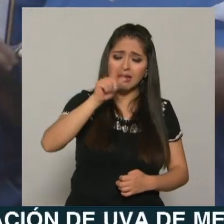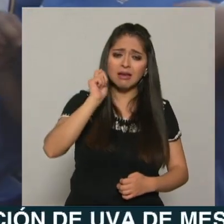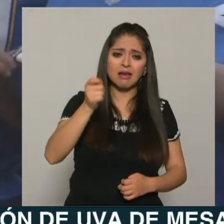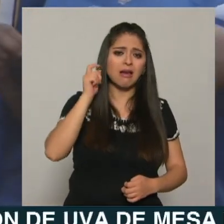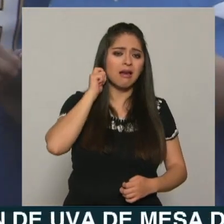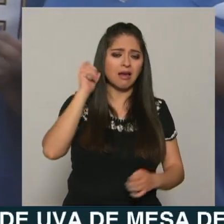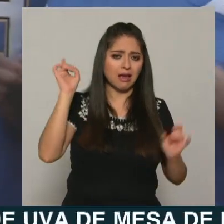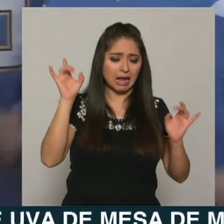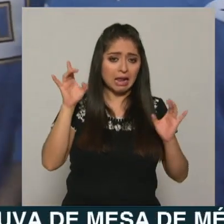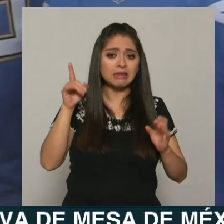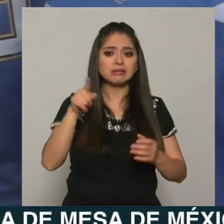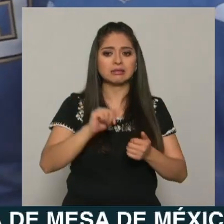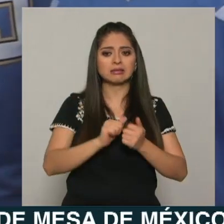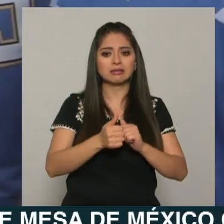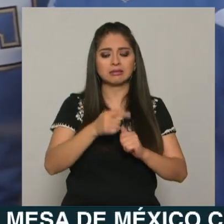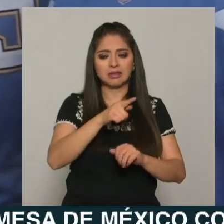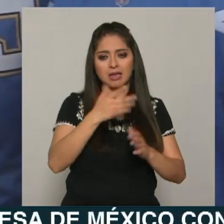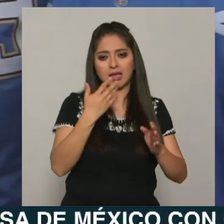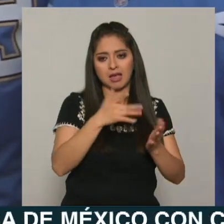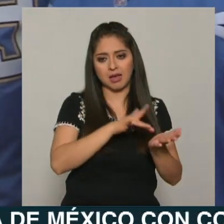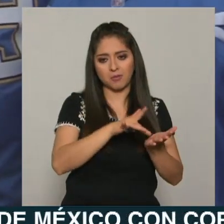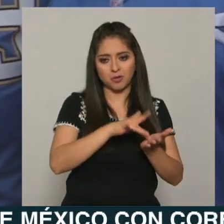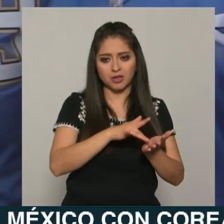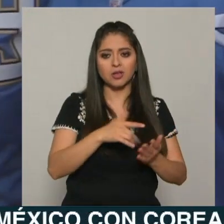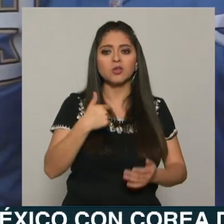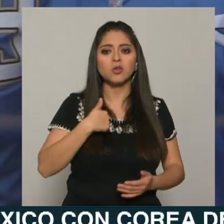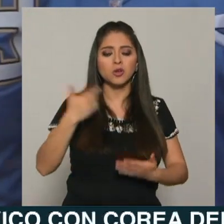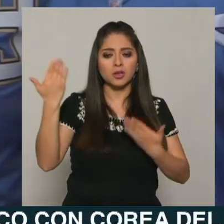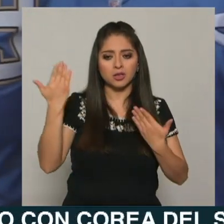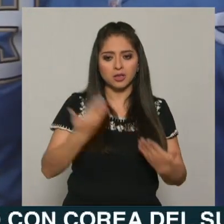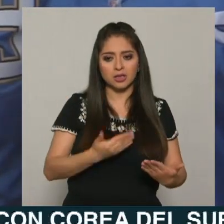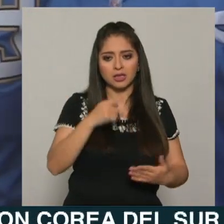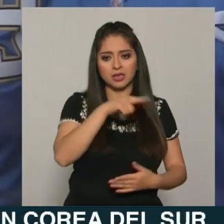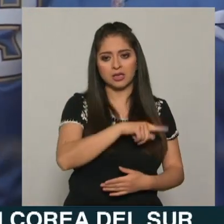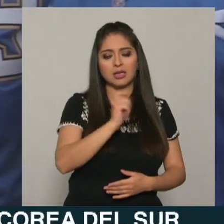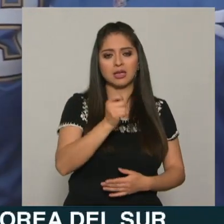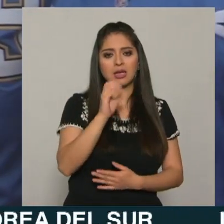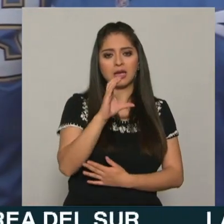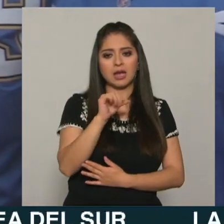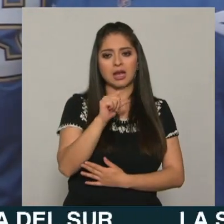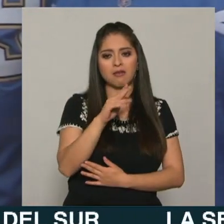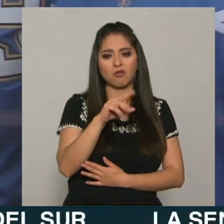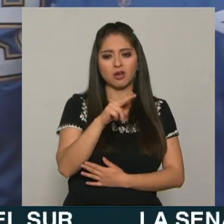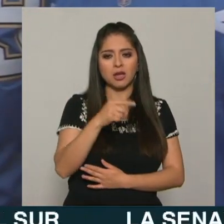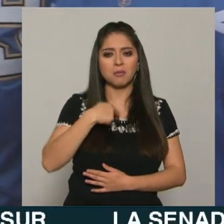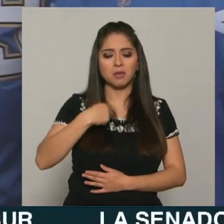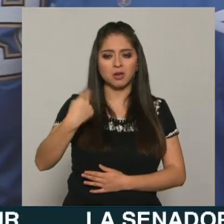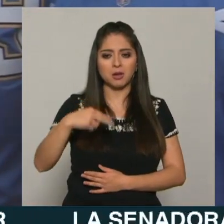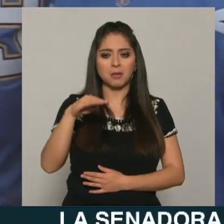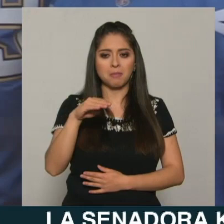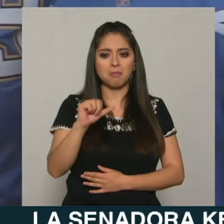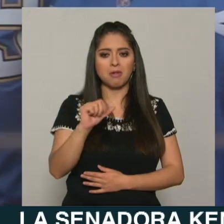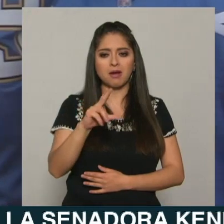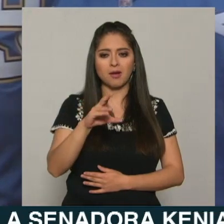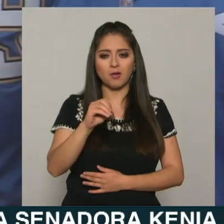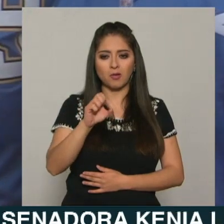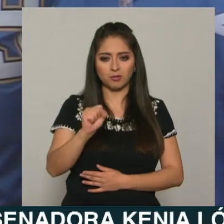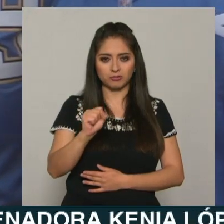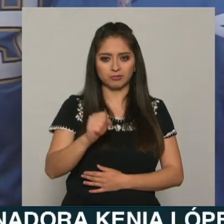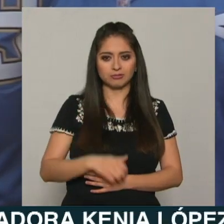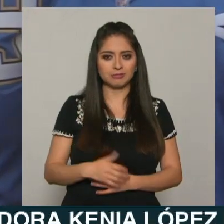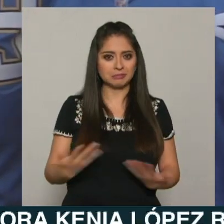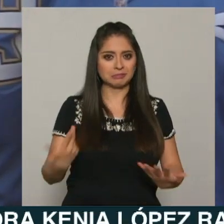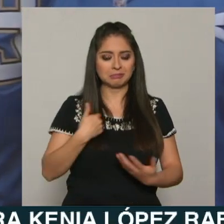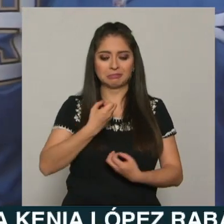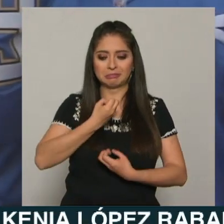supuesto a Los Ángeles Chargers. Sí, yo vengo de Riverside, California. Mi nombre es Marcos y no sé qué